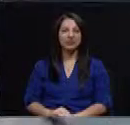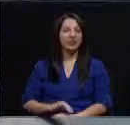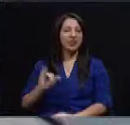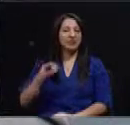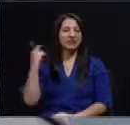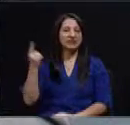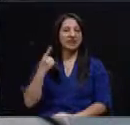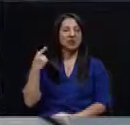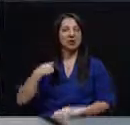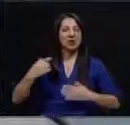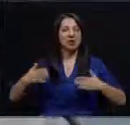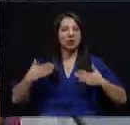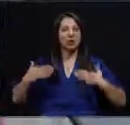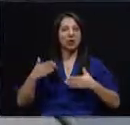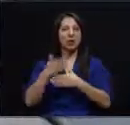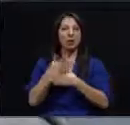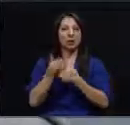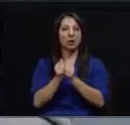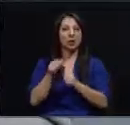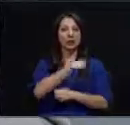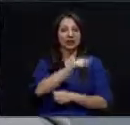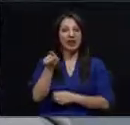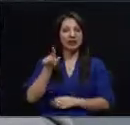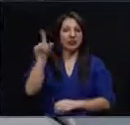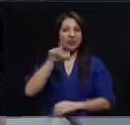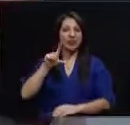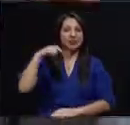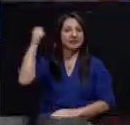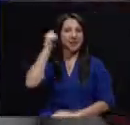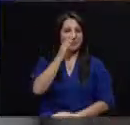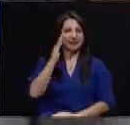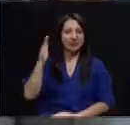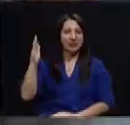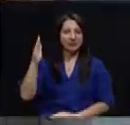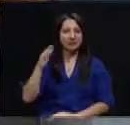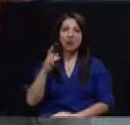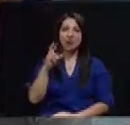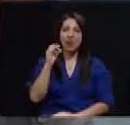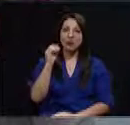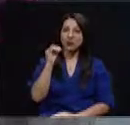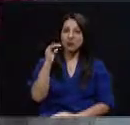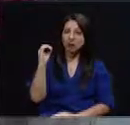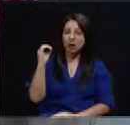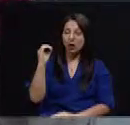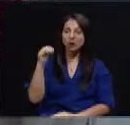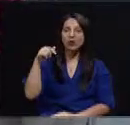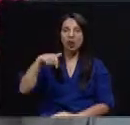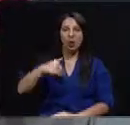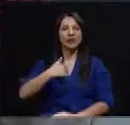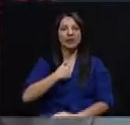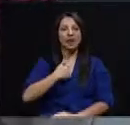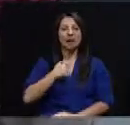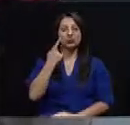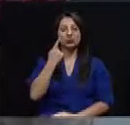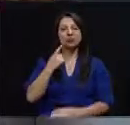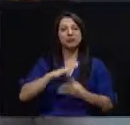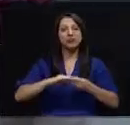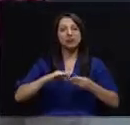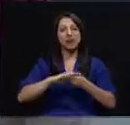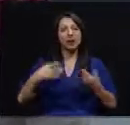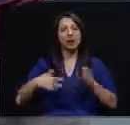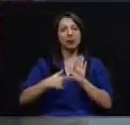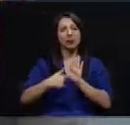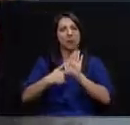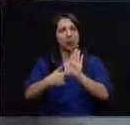Como siempre, muy contento de compartir con ustedes lunes de Cinemateca Rocío. Hoy tenemos un documental